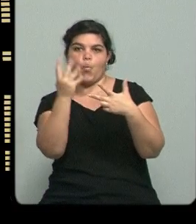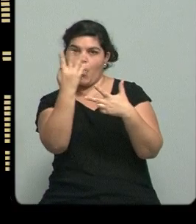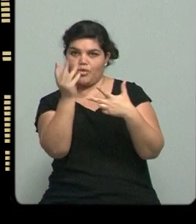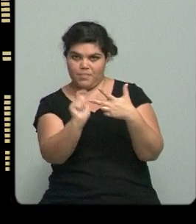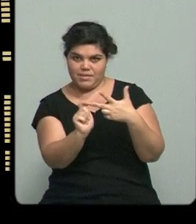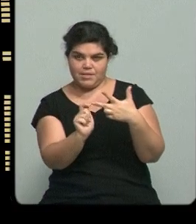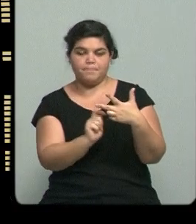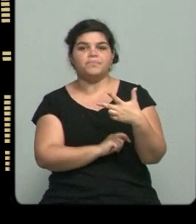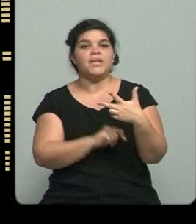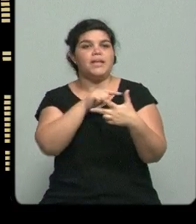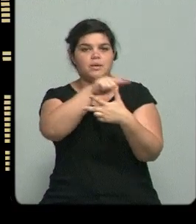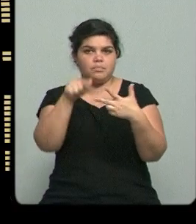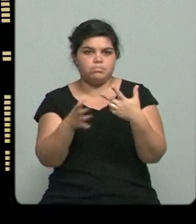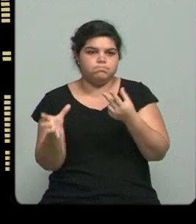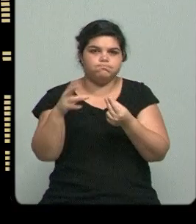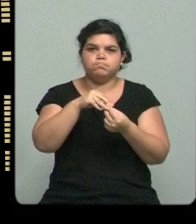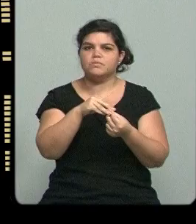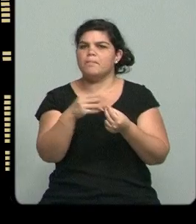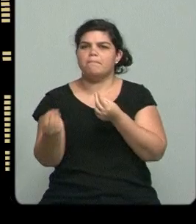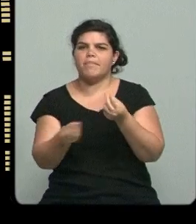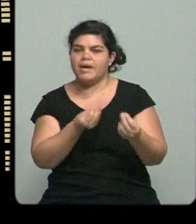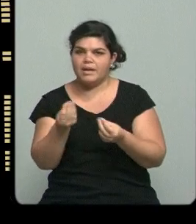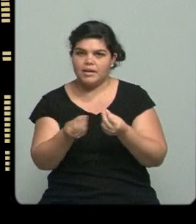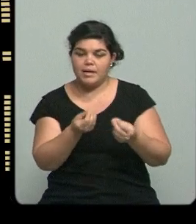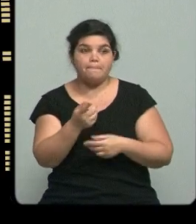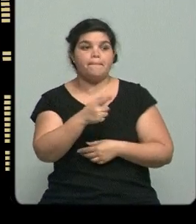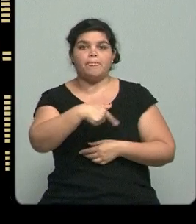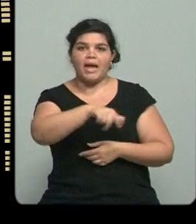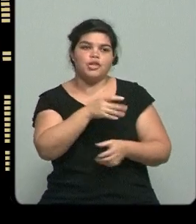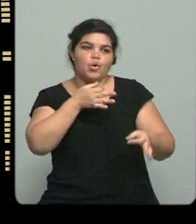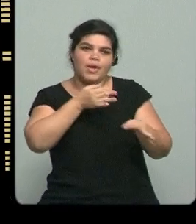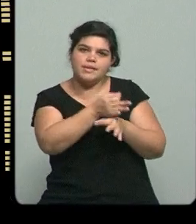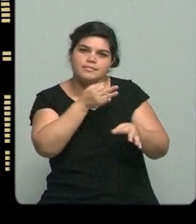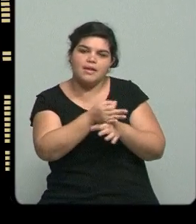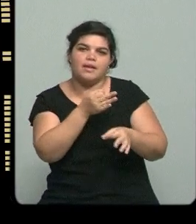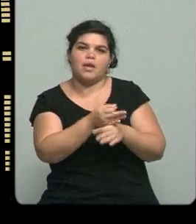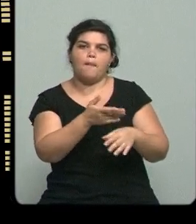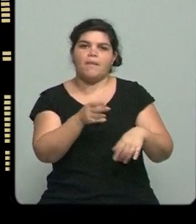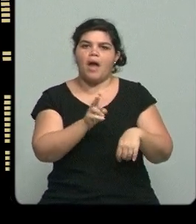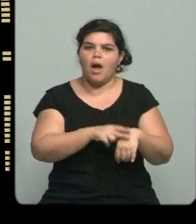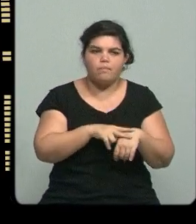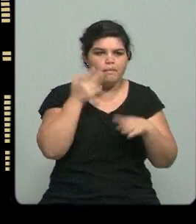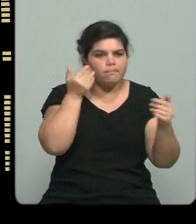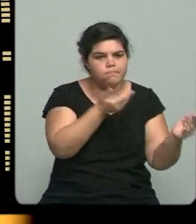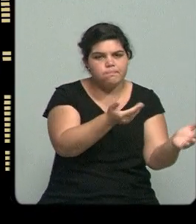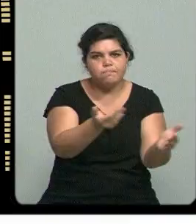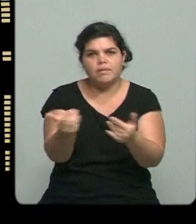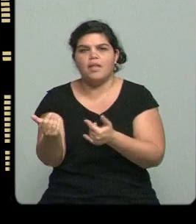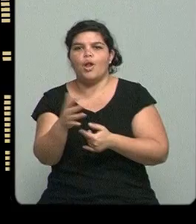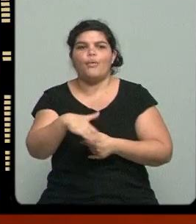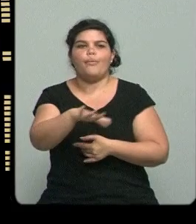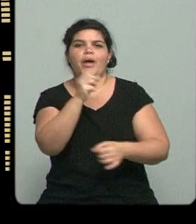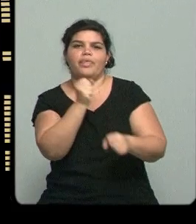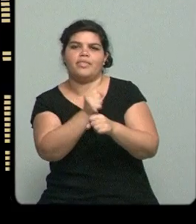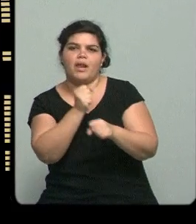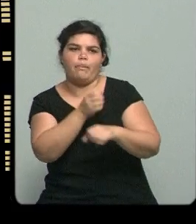forman para adquirir las competencias necesarias para el desempeño en el ámbito laboral. Por